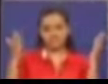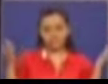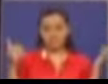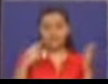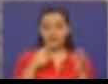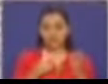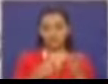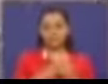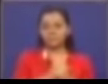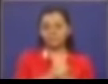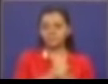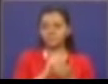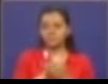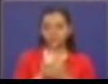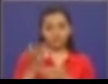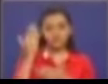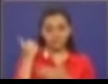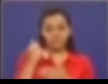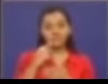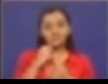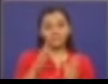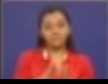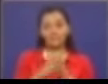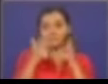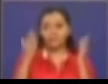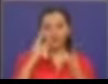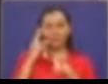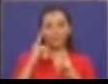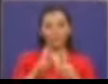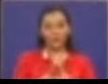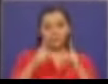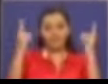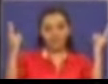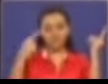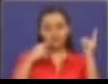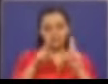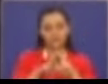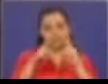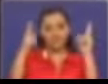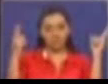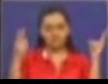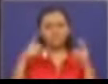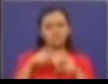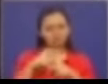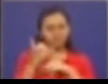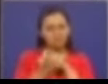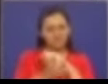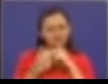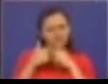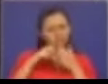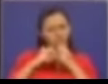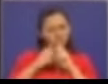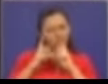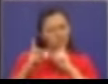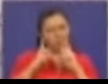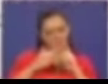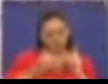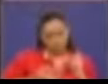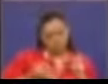Comercio de estos días. Y Diario El Universo escribía: el país tiene problemas que requieren diálogos